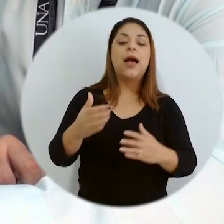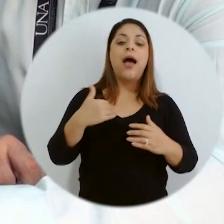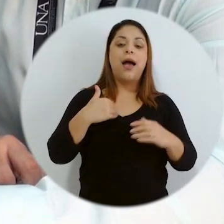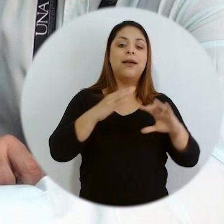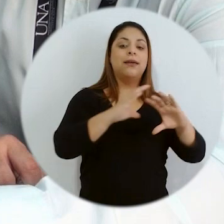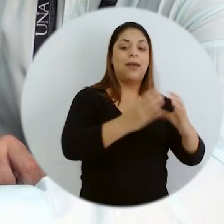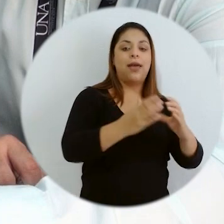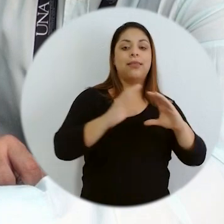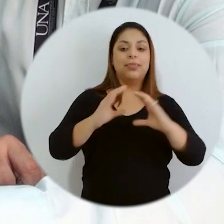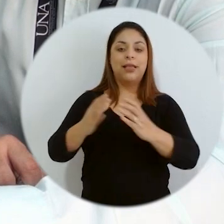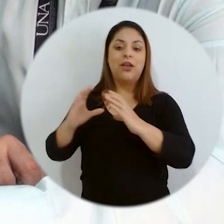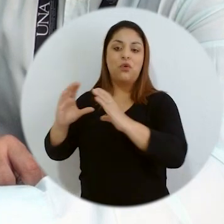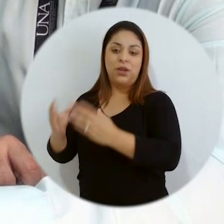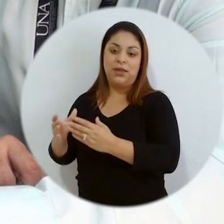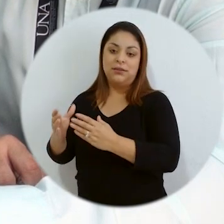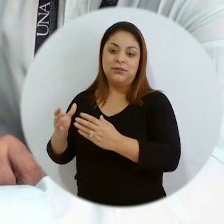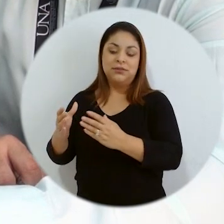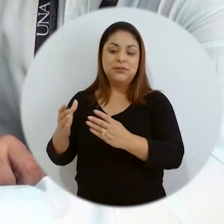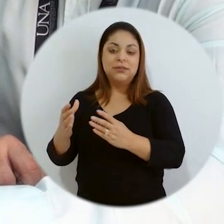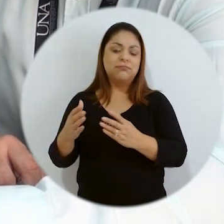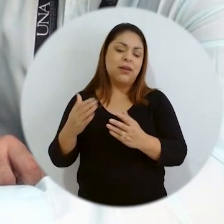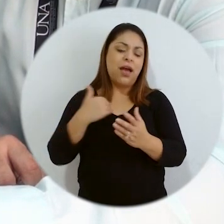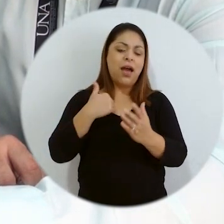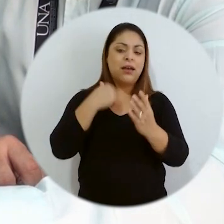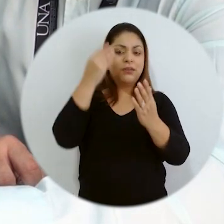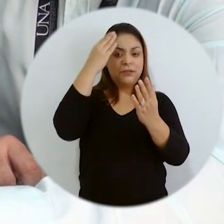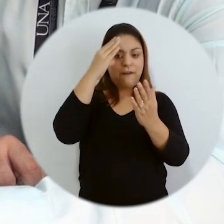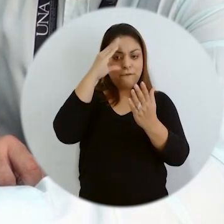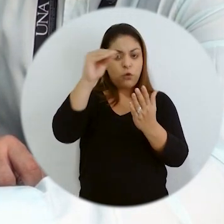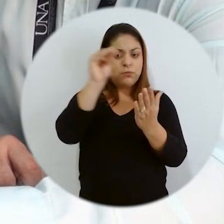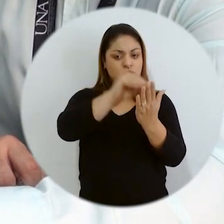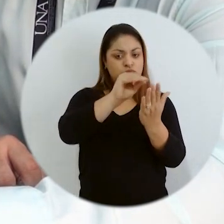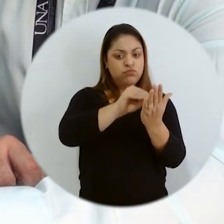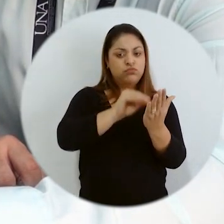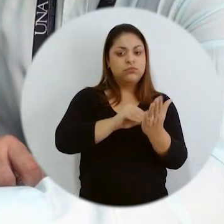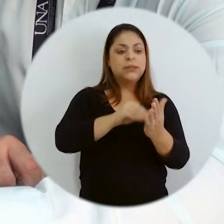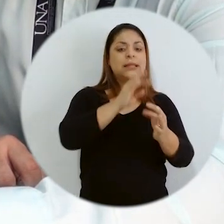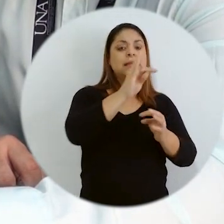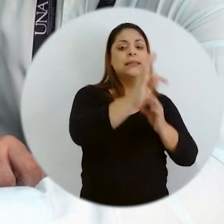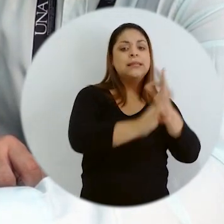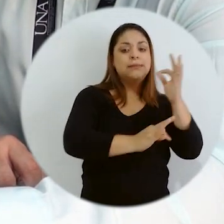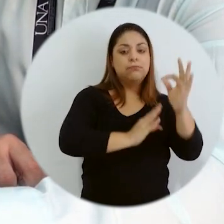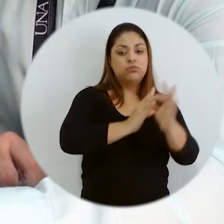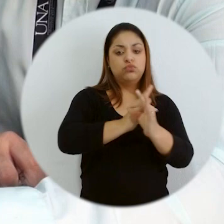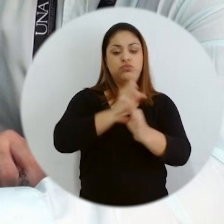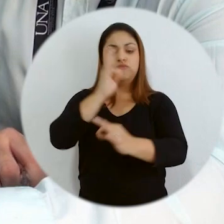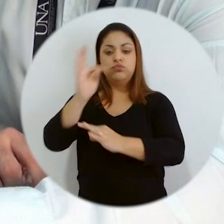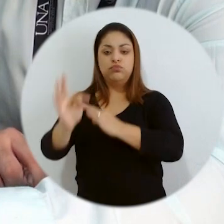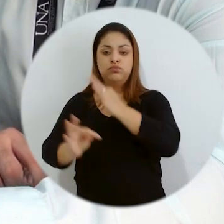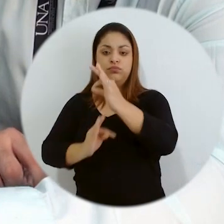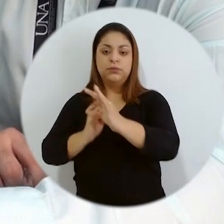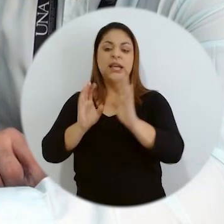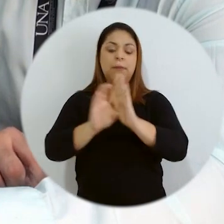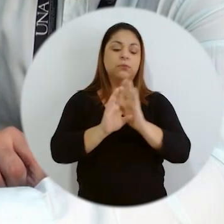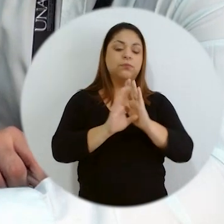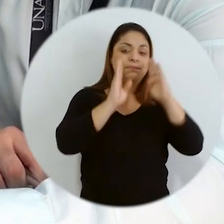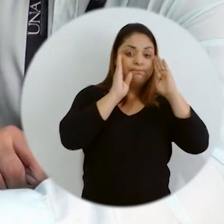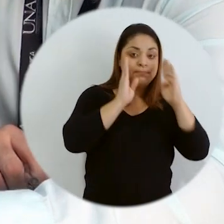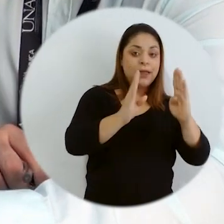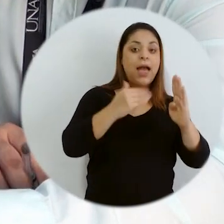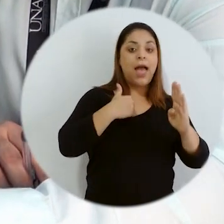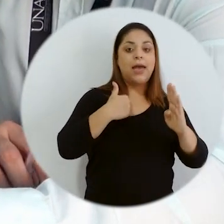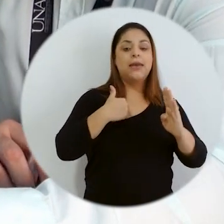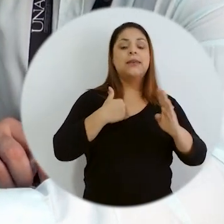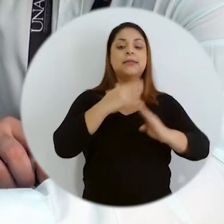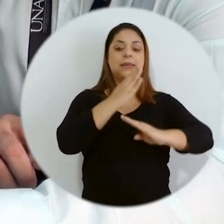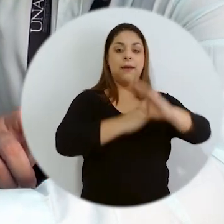accesos, pues hemos categorizado, ¿verdad? Y tenemos que llevar, pues lógicamente, los datos de los tipos de población que se atiende.